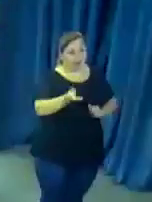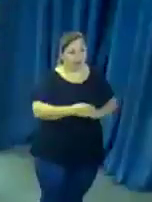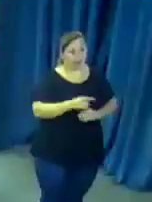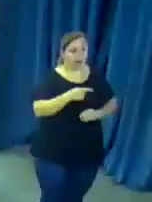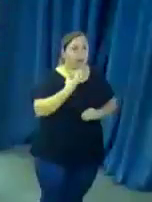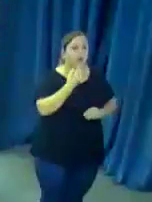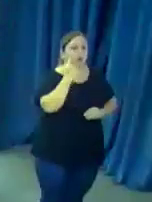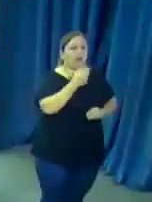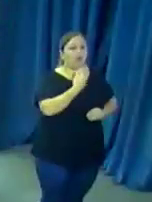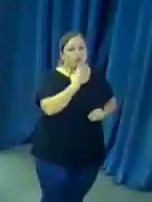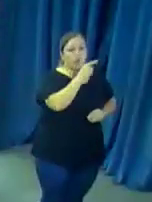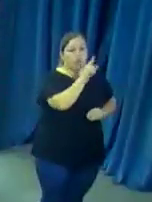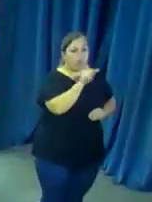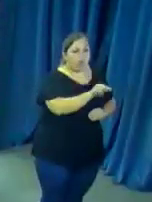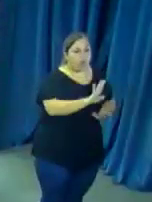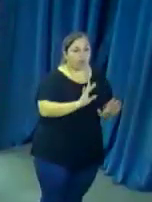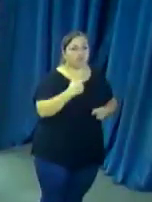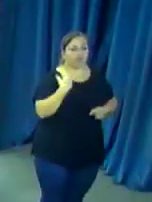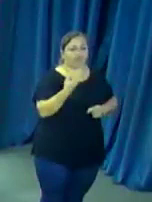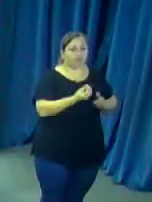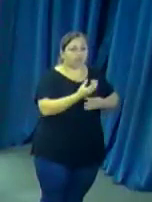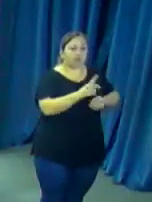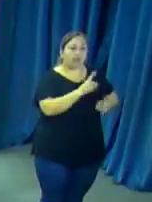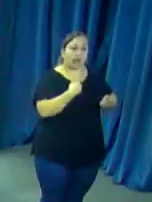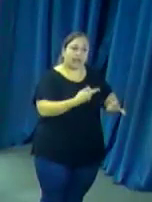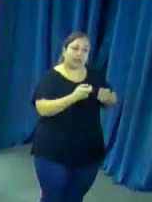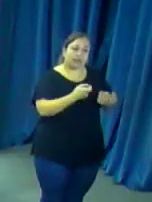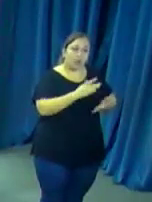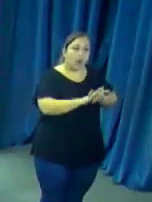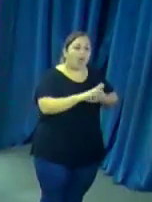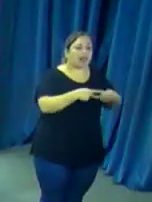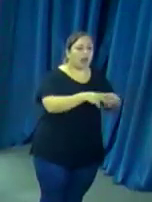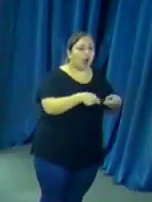interrogantes que suscita el advenimiento de nuevas tecnologías.